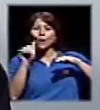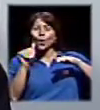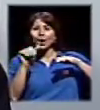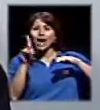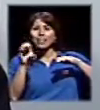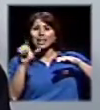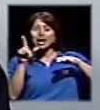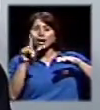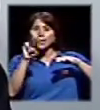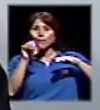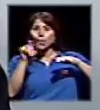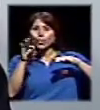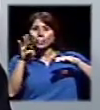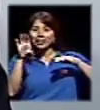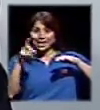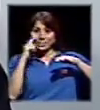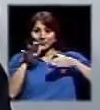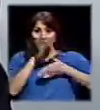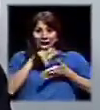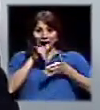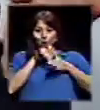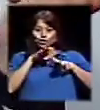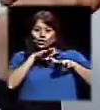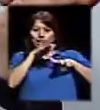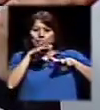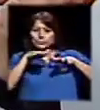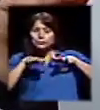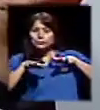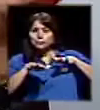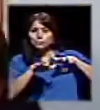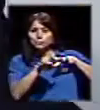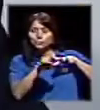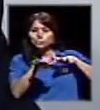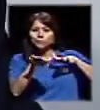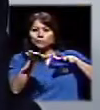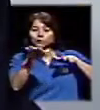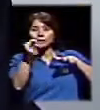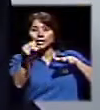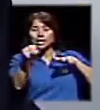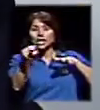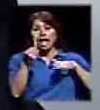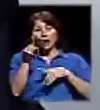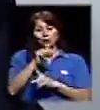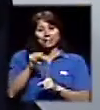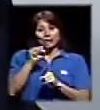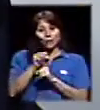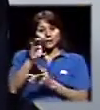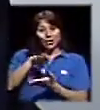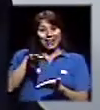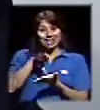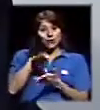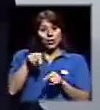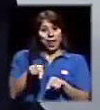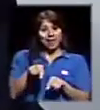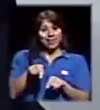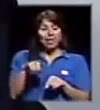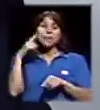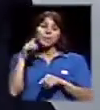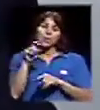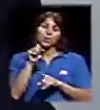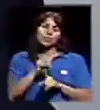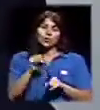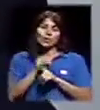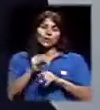La ciudad, por razones de infraestructura, no fue porque una alcantarilla no funcionó bien, pero